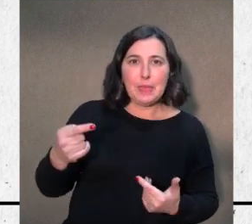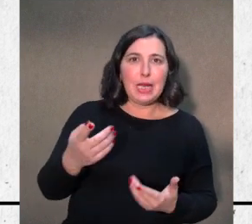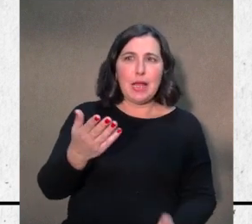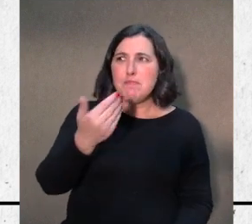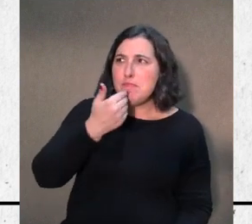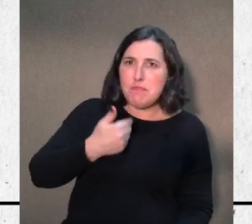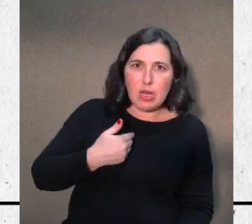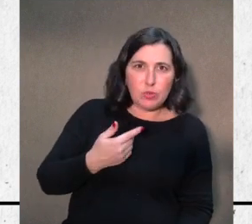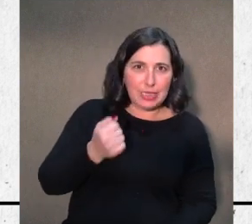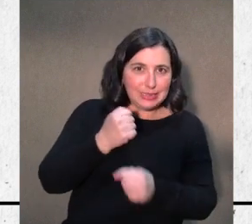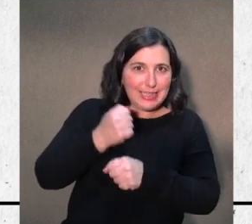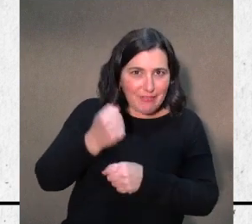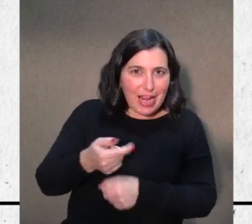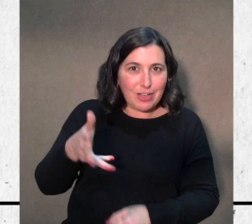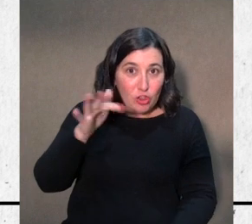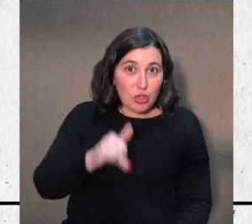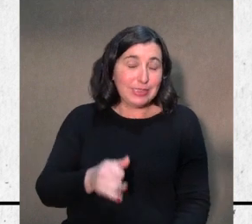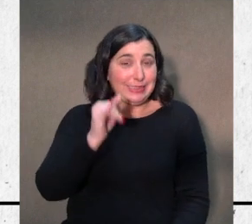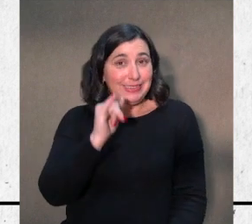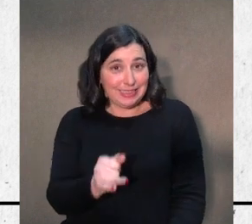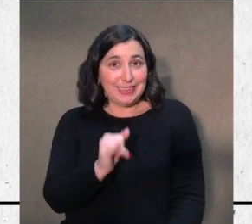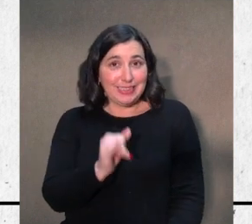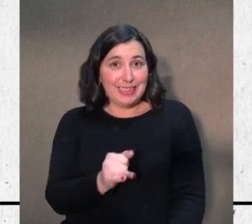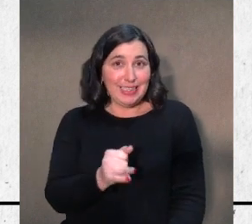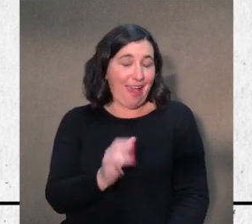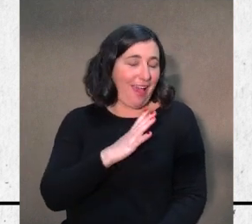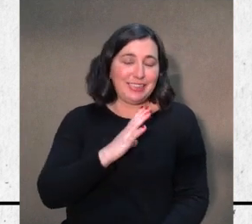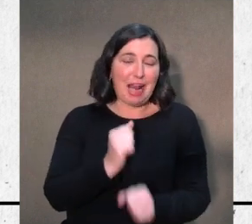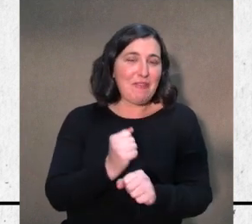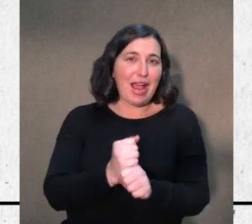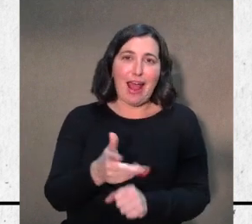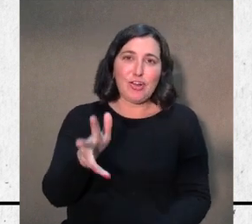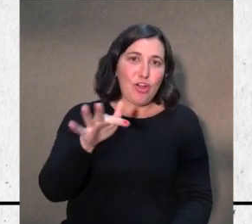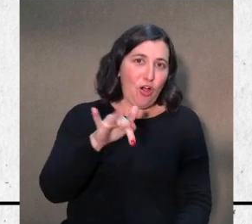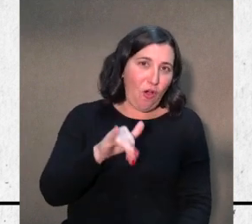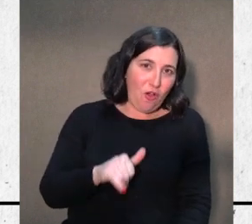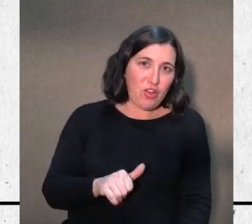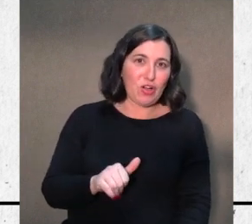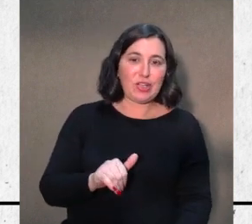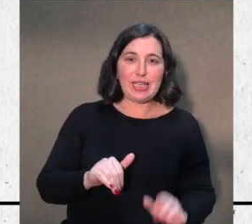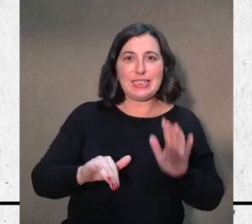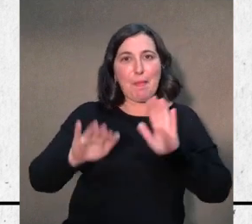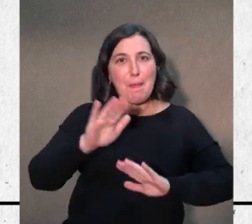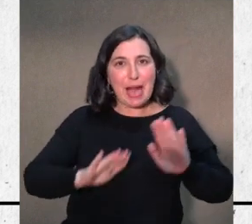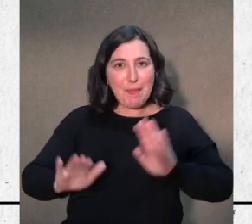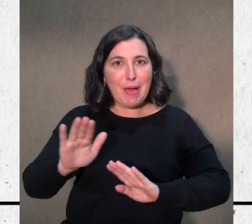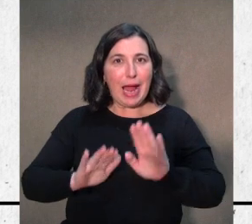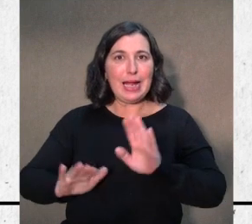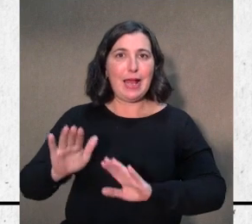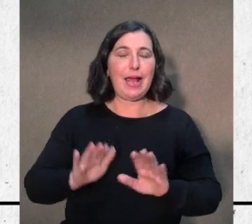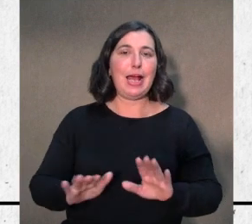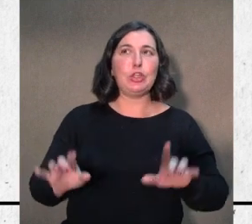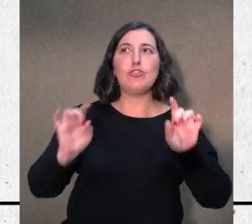rinde. De irse preparando, no solamente en el ensayo, sino en nuestras casas, porque también sería imposible